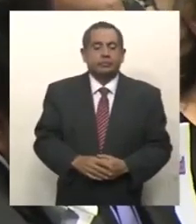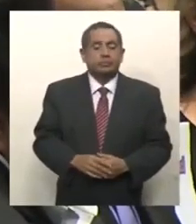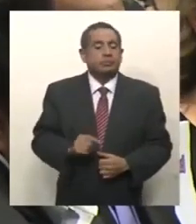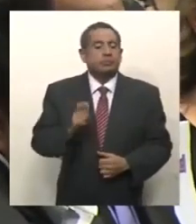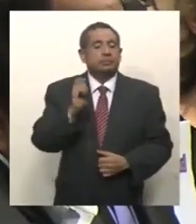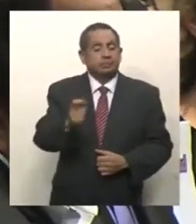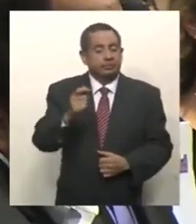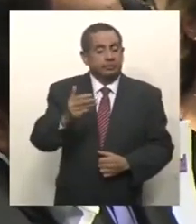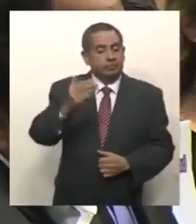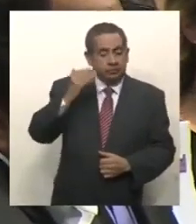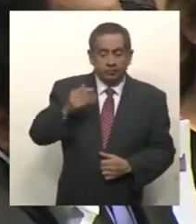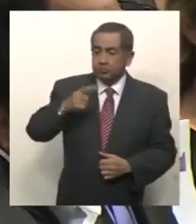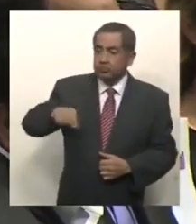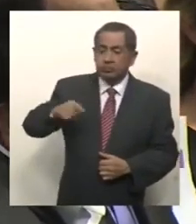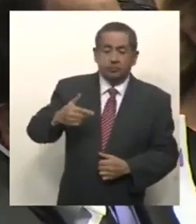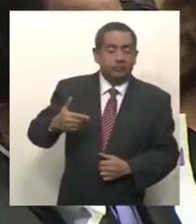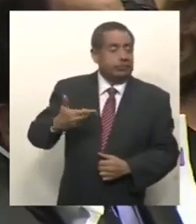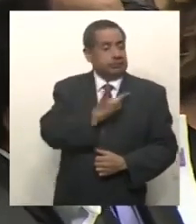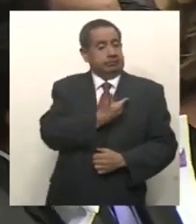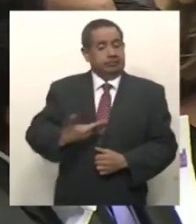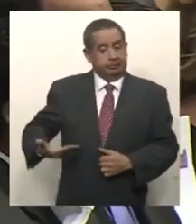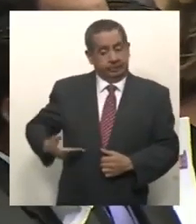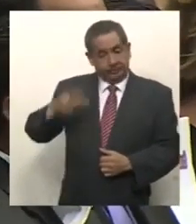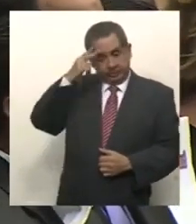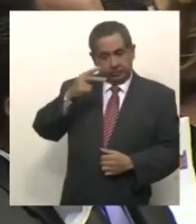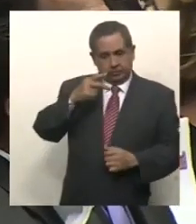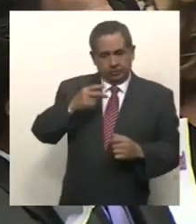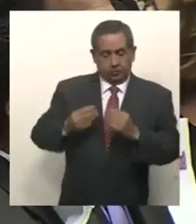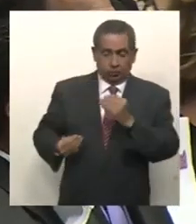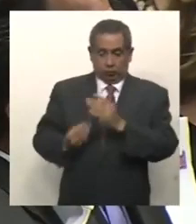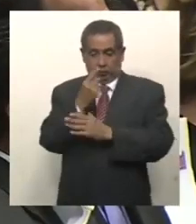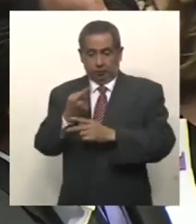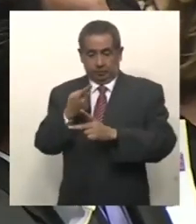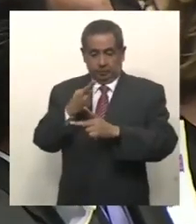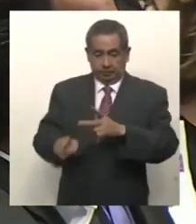Cuando el presidente de la República recibe,